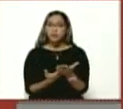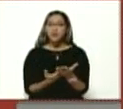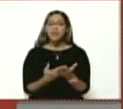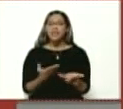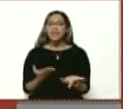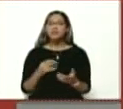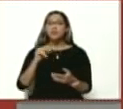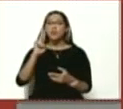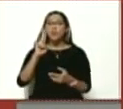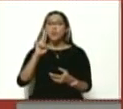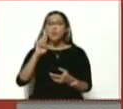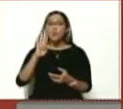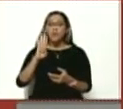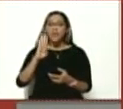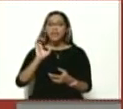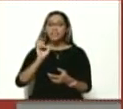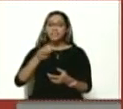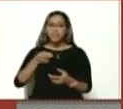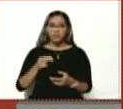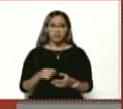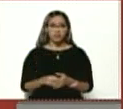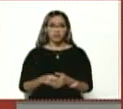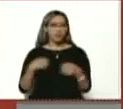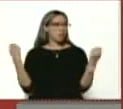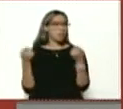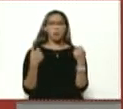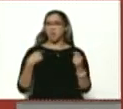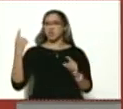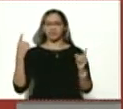UVC. Nadie puede estar haciéndose propaganda.